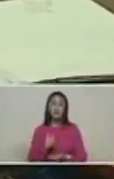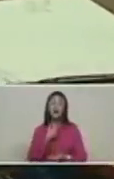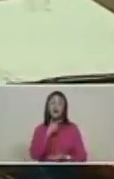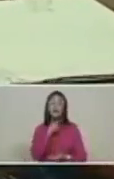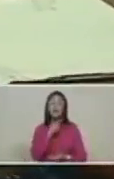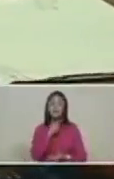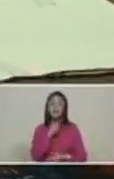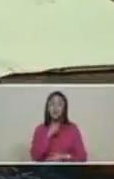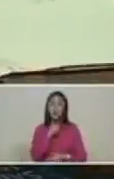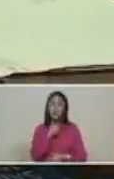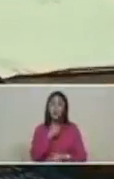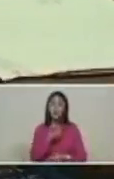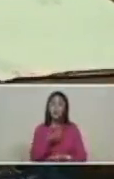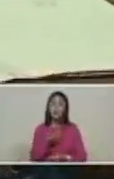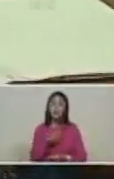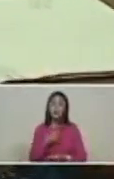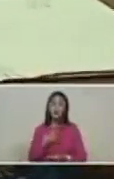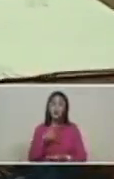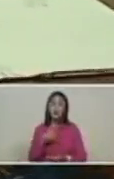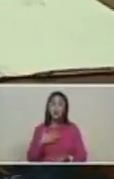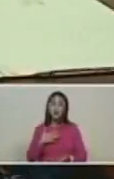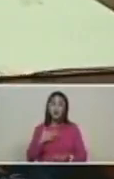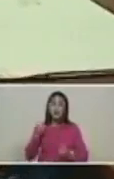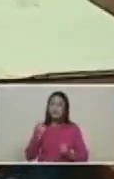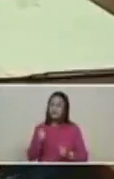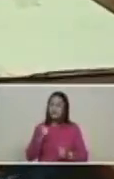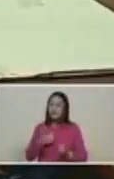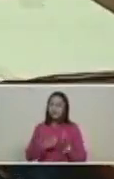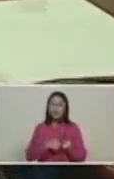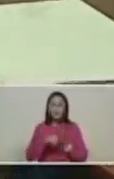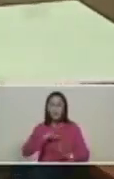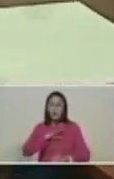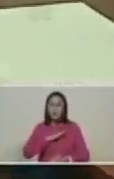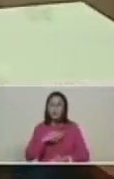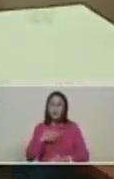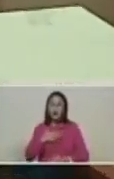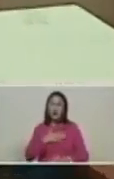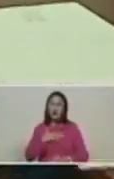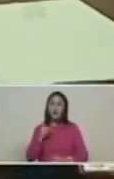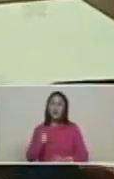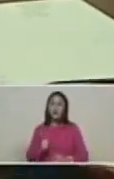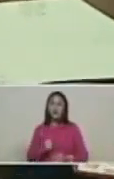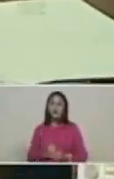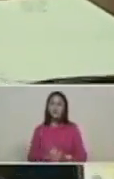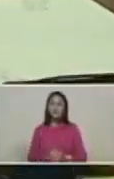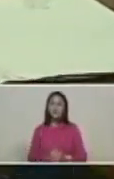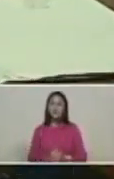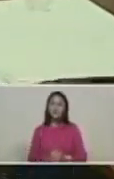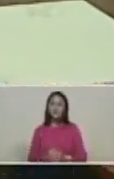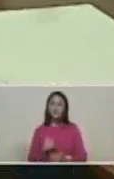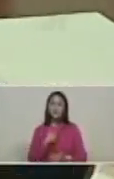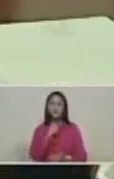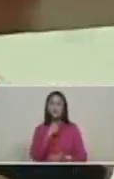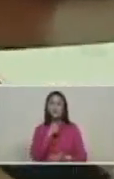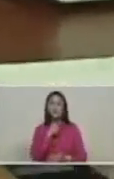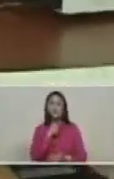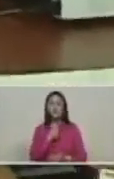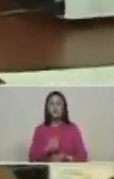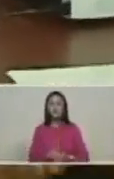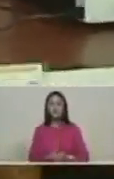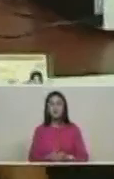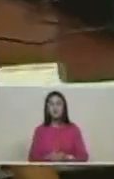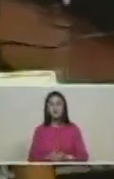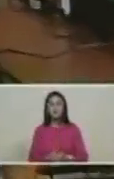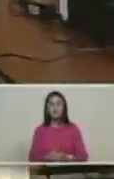gusta porque ya yo quería tener, yo deseaba tener mi cédula ya. Entonces me gustó. Pica la pantalla. Pero